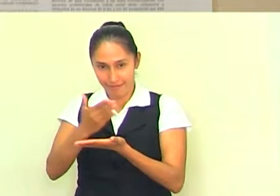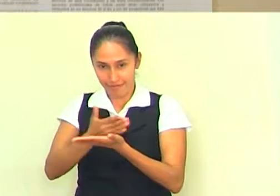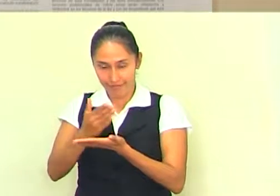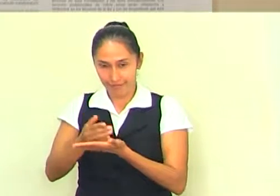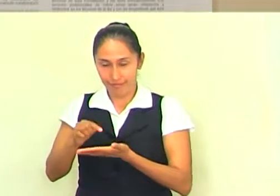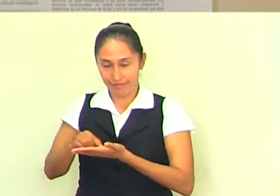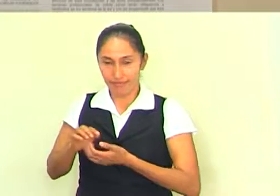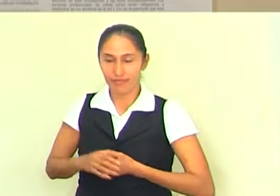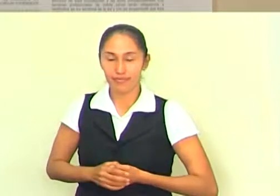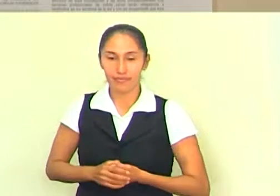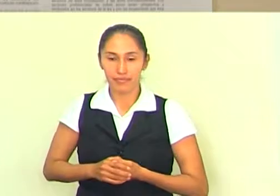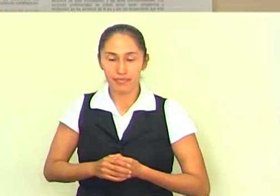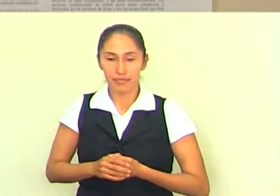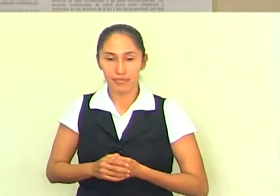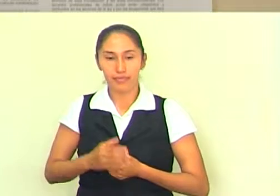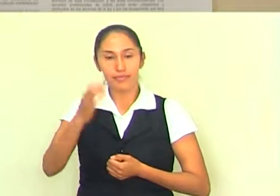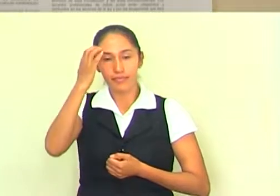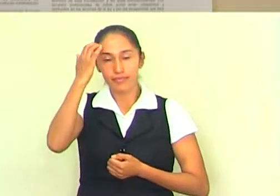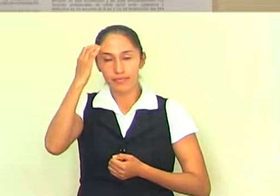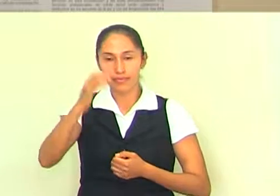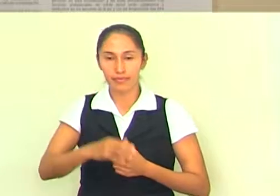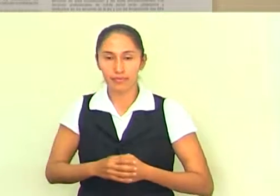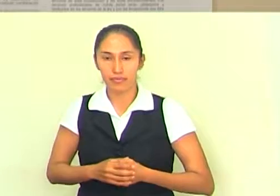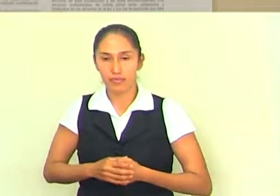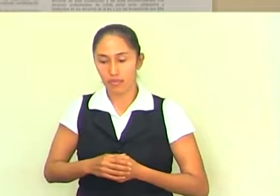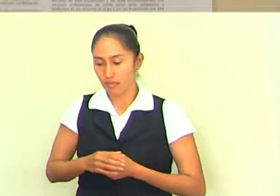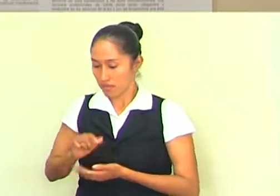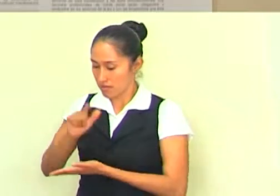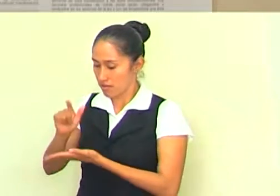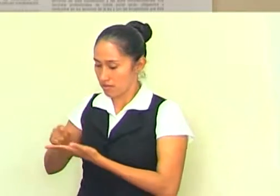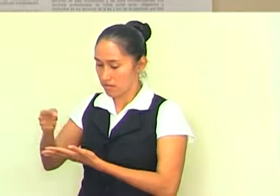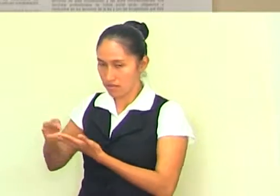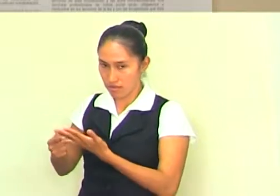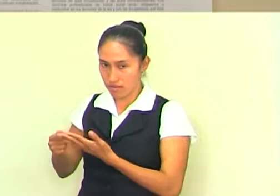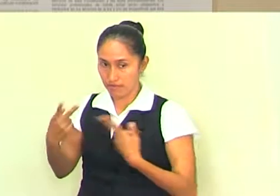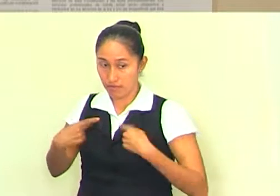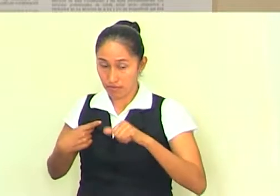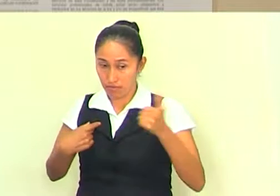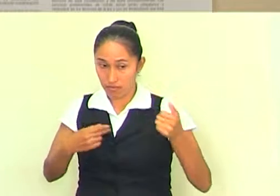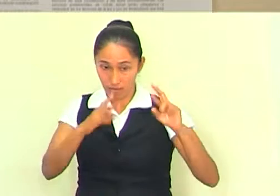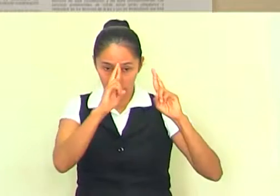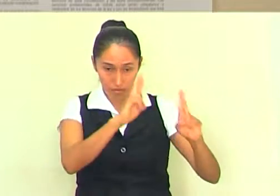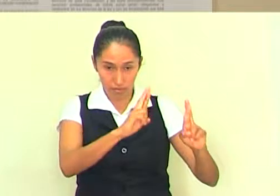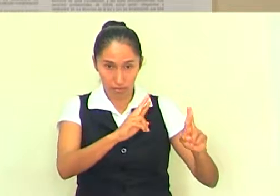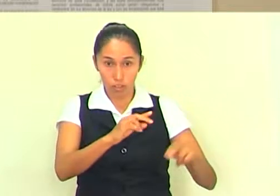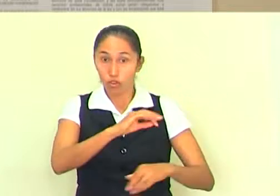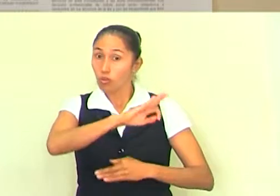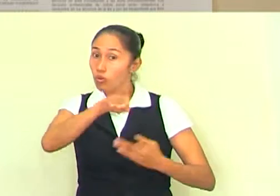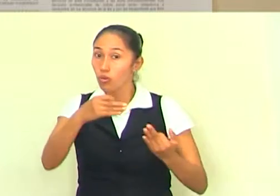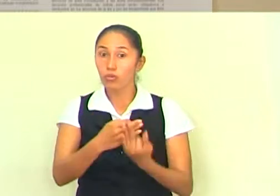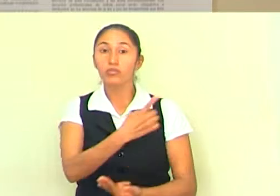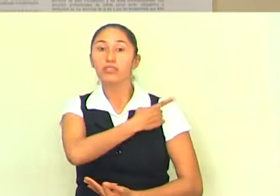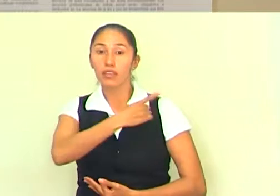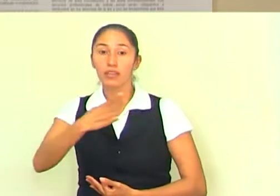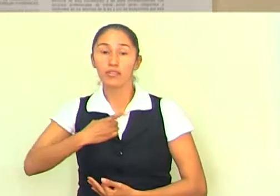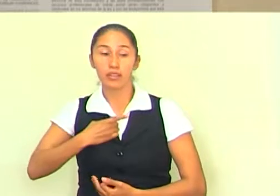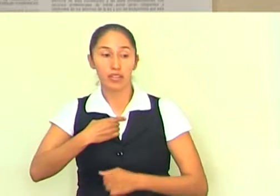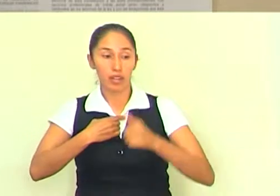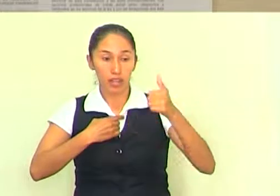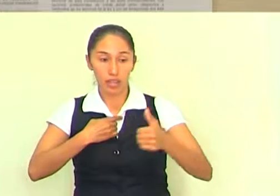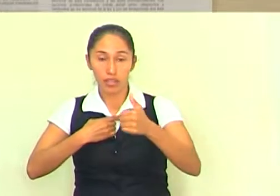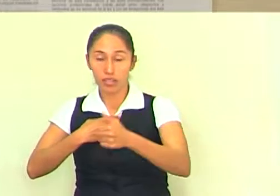cumplirla? También hemos dicho que es un deber, que se escuche bien, es un deber de todos,